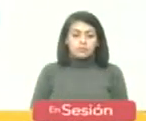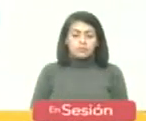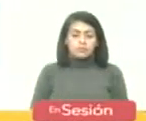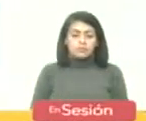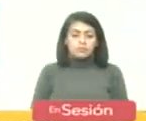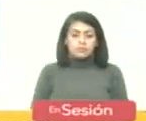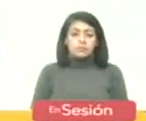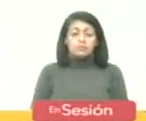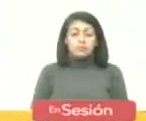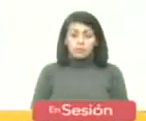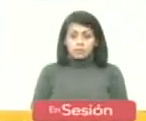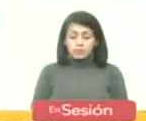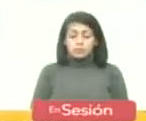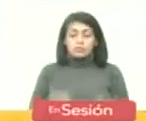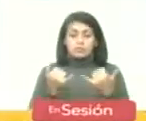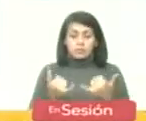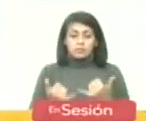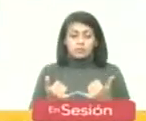En este caso